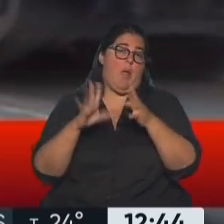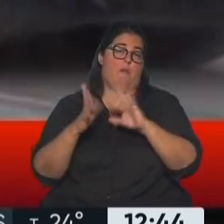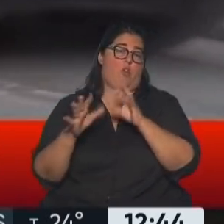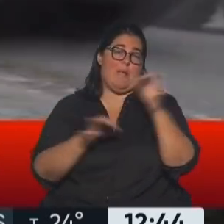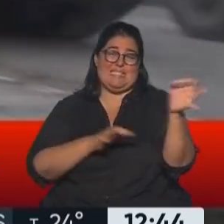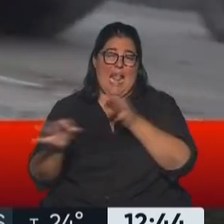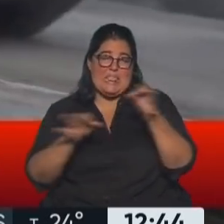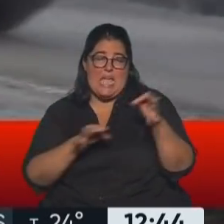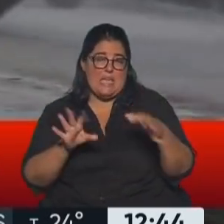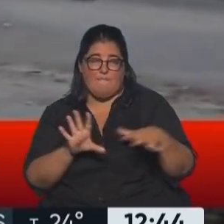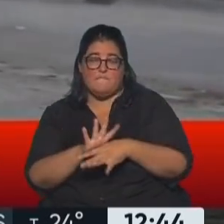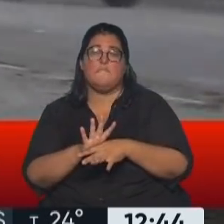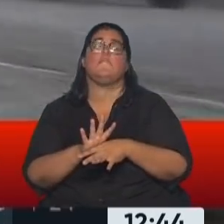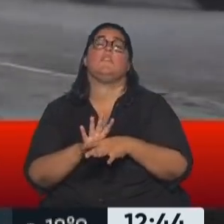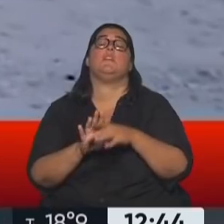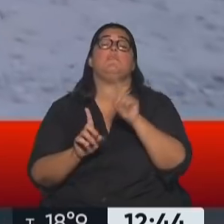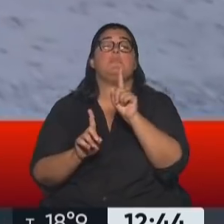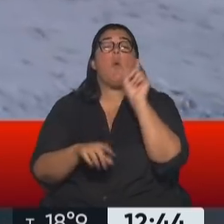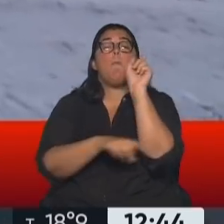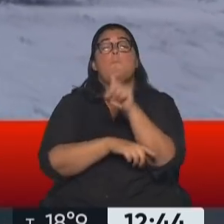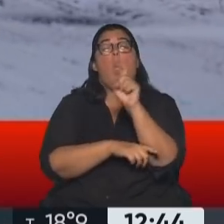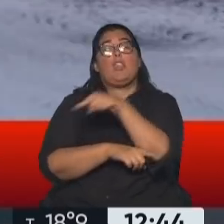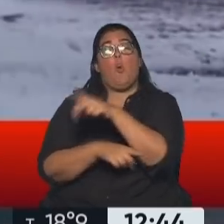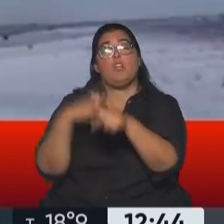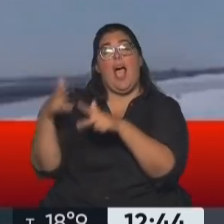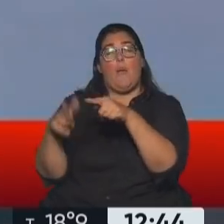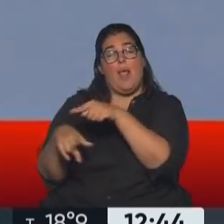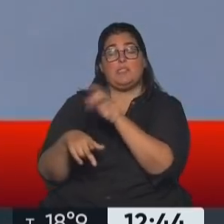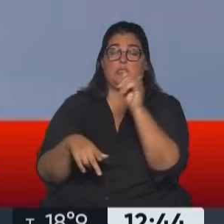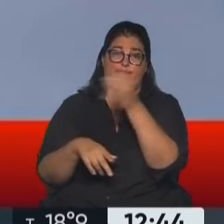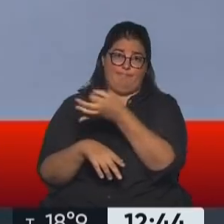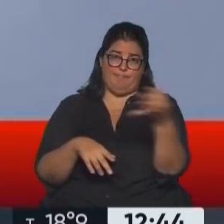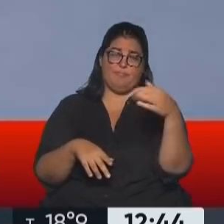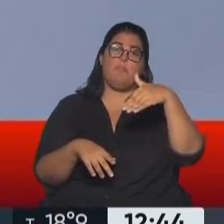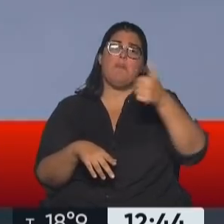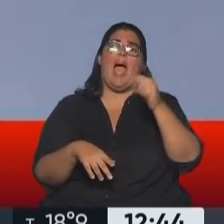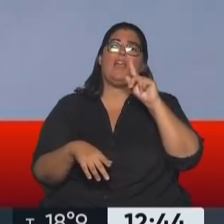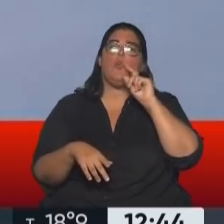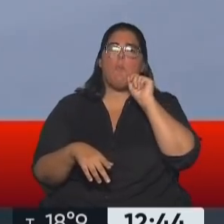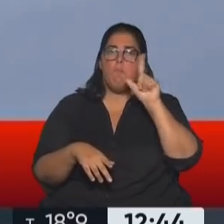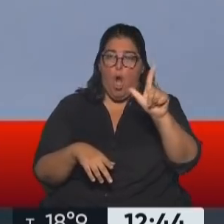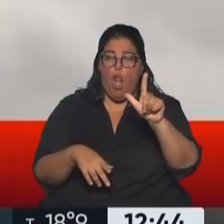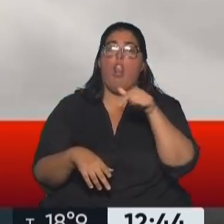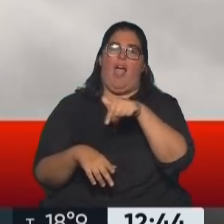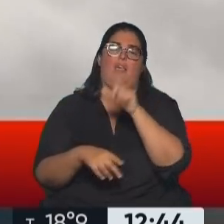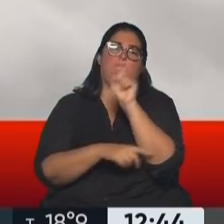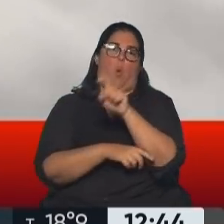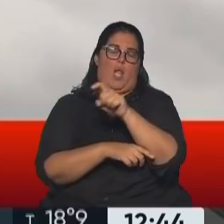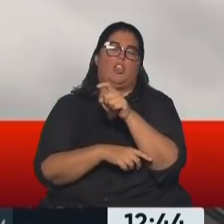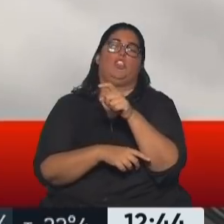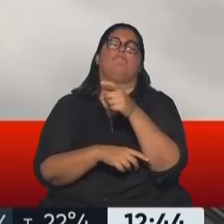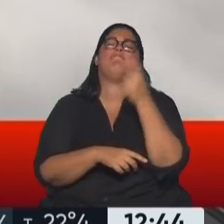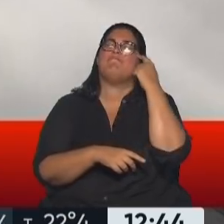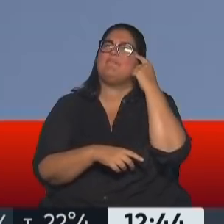estratégico y puntual, este puerto que vos siempre mencionás, Leticia. Sí, hablamos de Mariupol, ¿no? Porque la Exacto. estrategia justamente, o lo que se